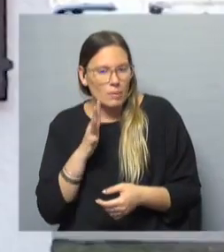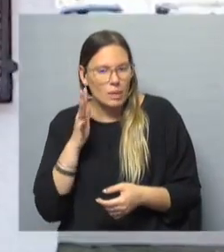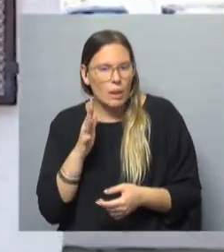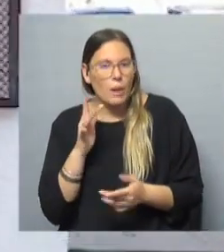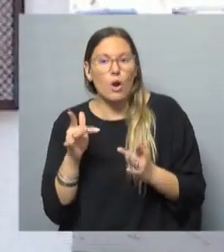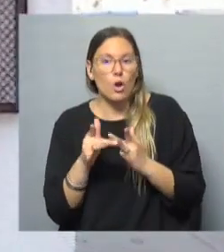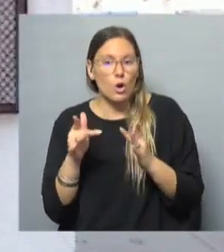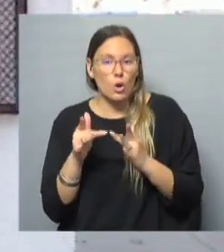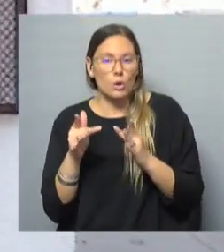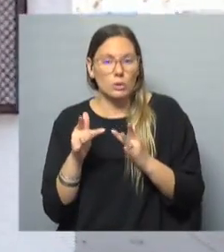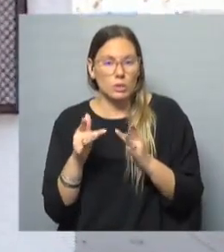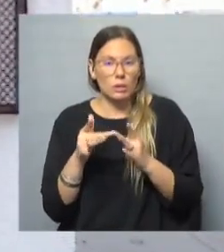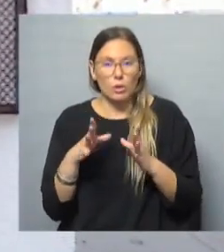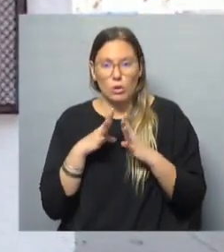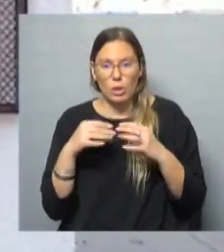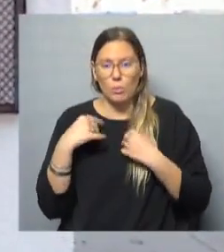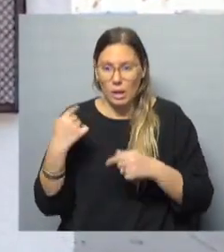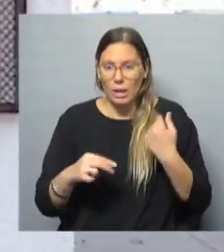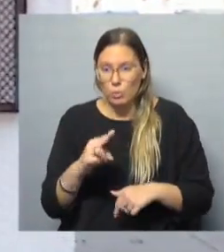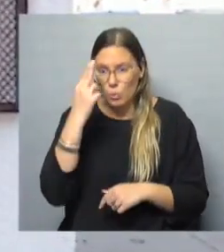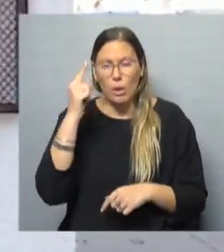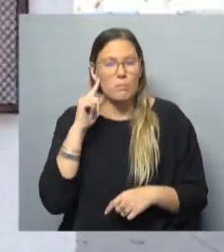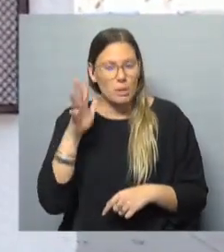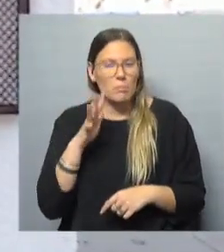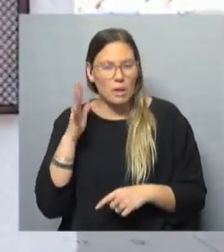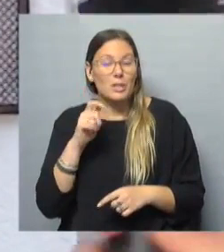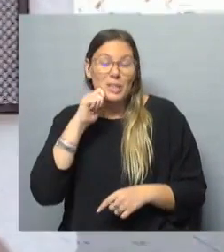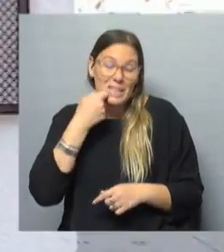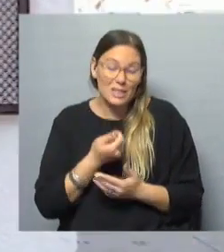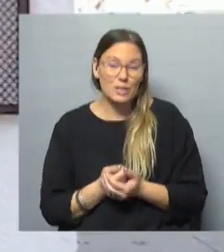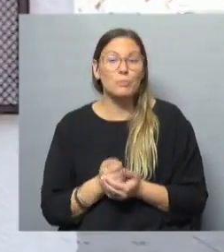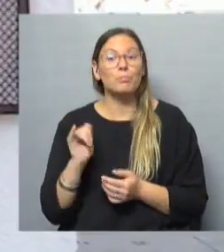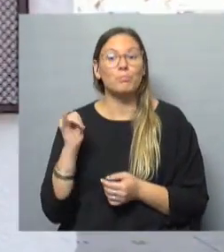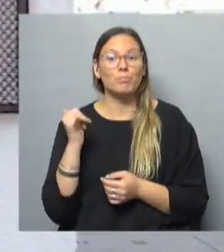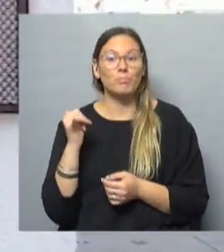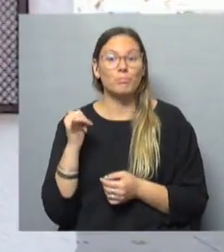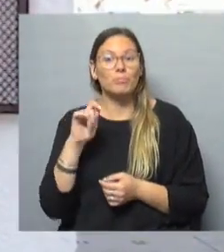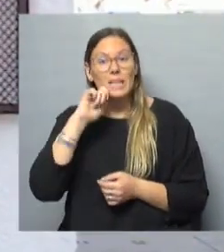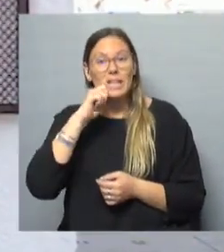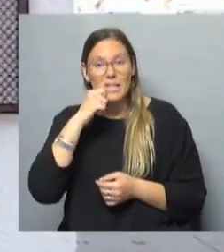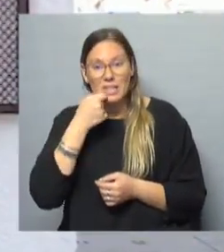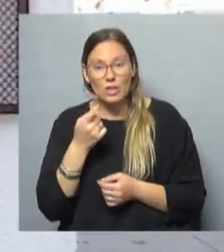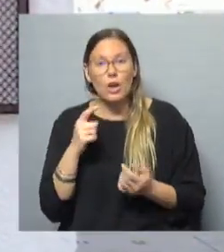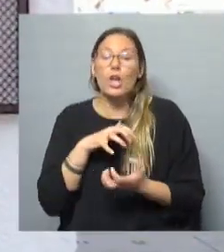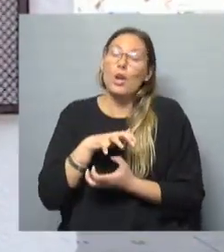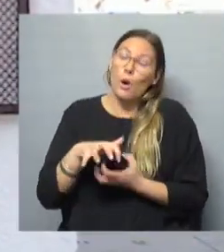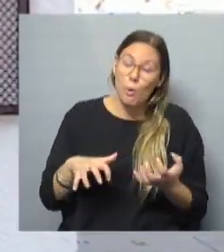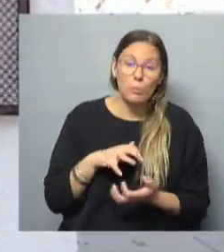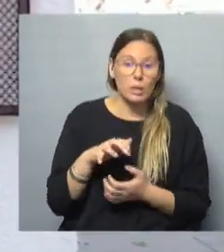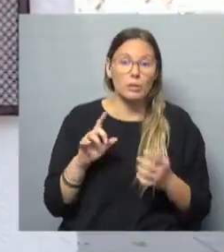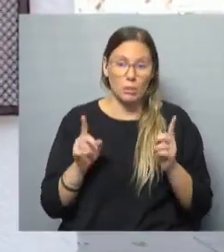tener contacto con tantas escuelas en Uruguay debe ser algo muy lindo. Sí, es lindo y complejo al mismo